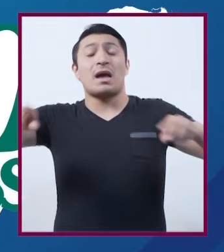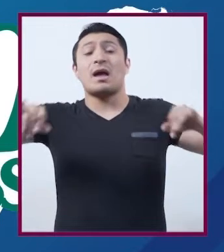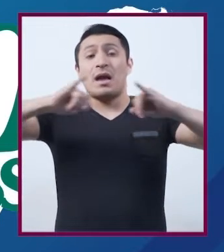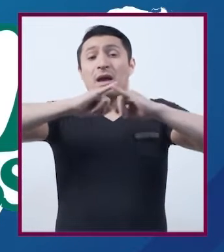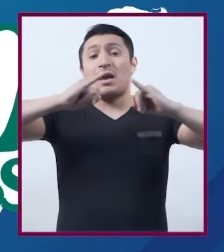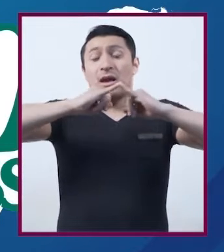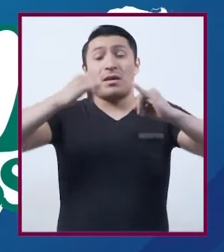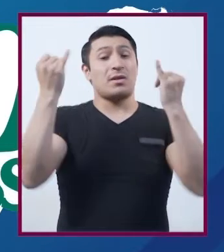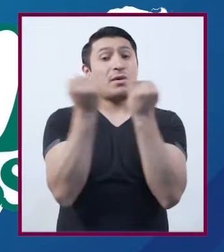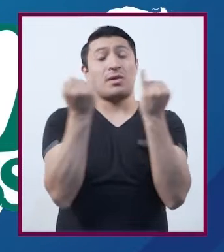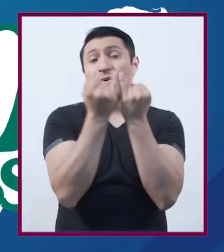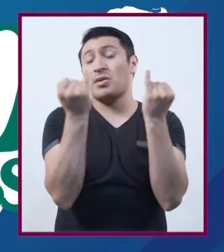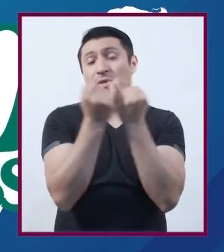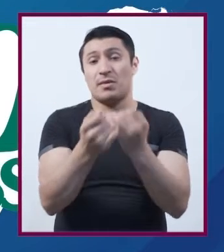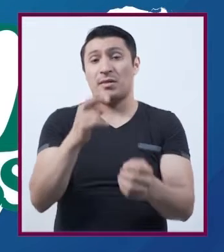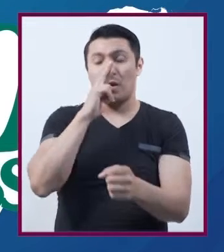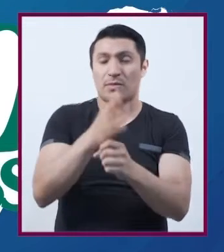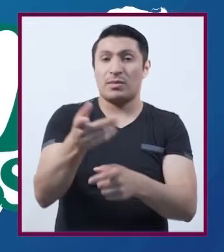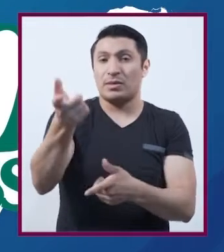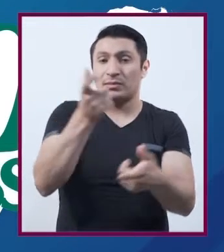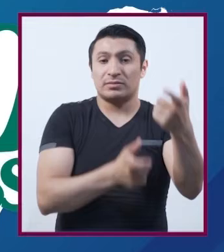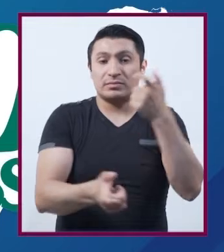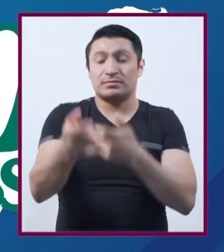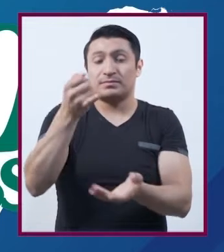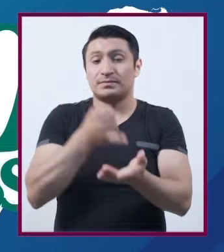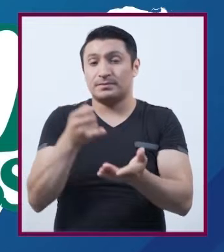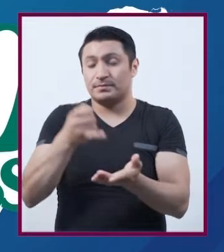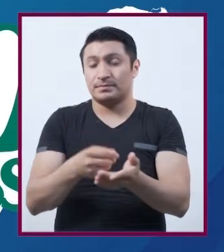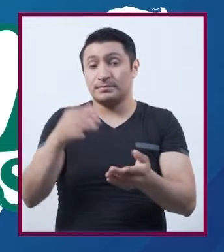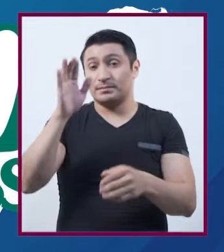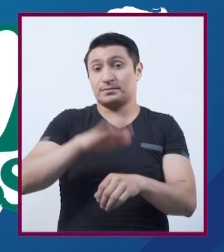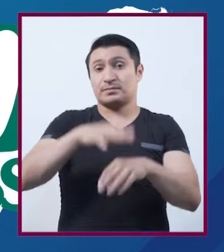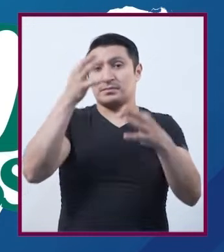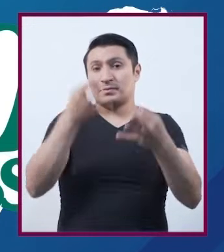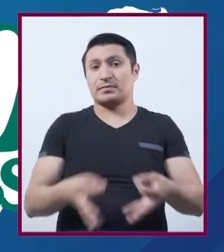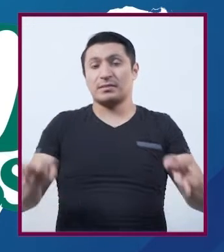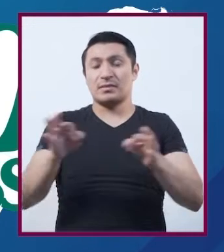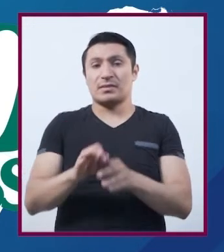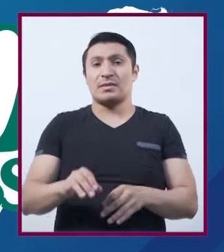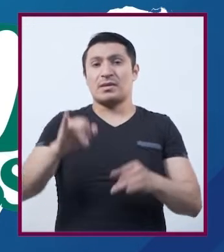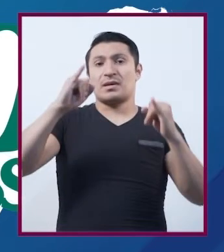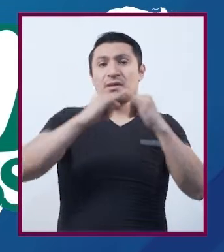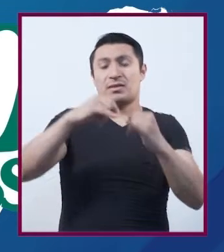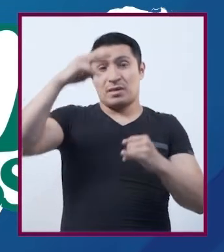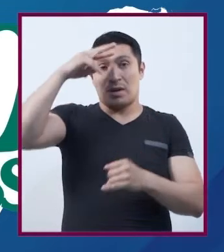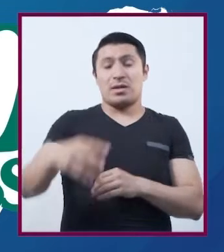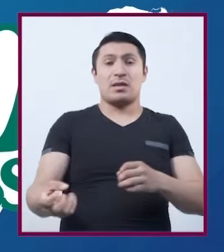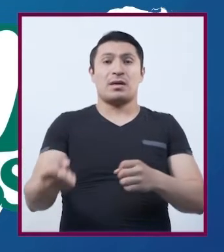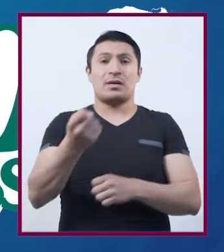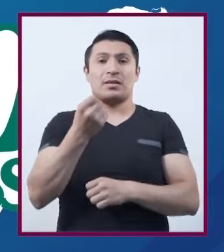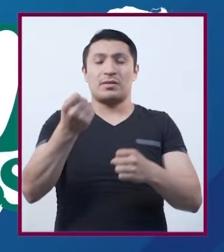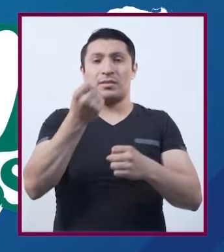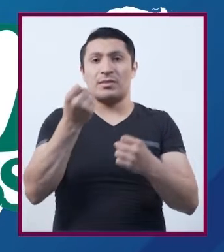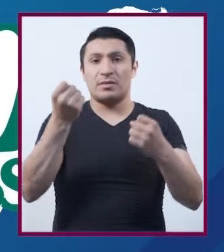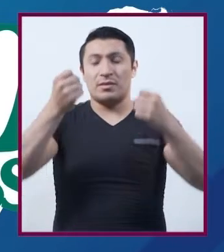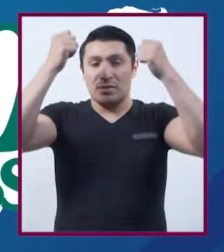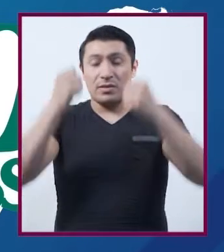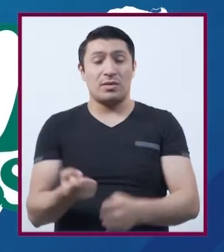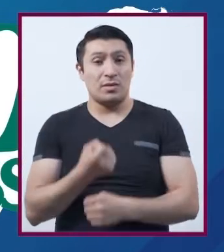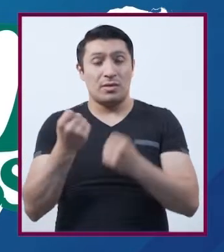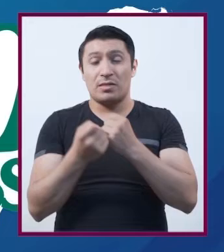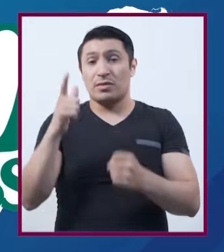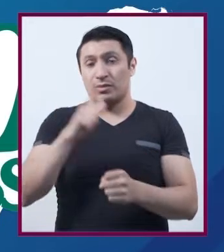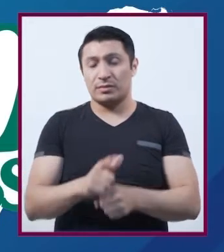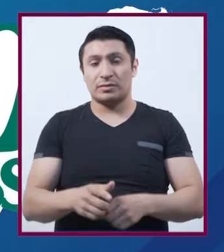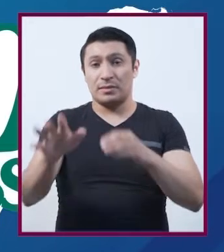ingreso. No obstante, existen otros organismos que también se dedican a recaudar tributaciones. Los principales son el